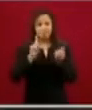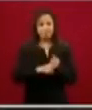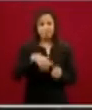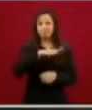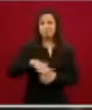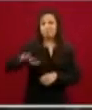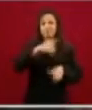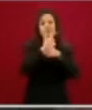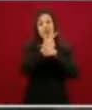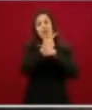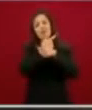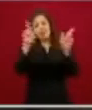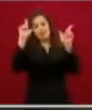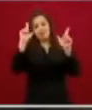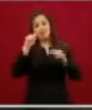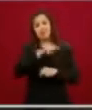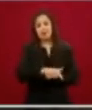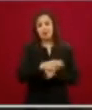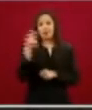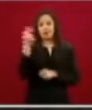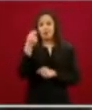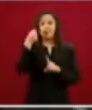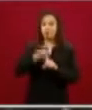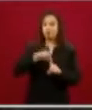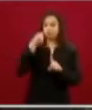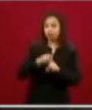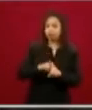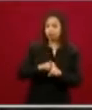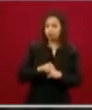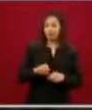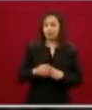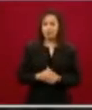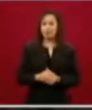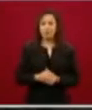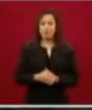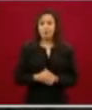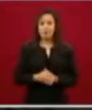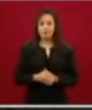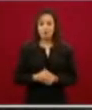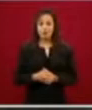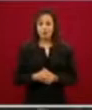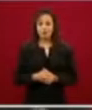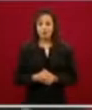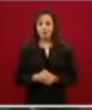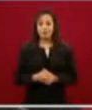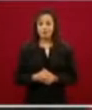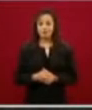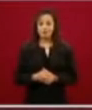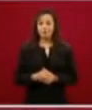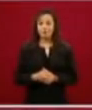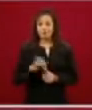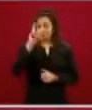se conquistan no se implora no se obtienen de rodilla se ganan luchando